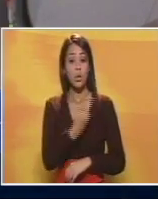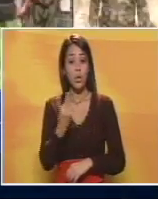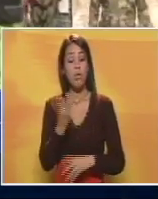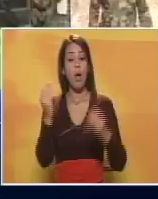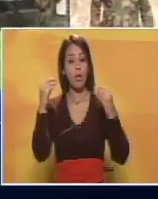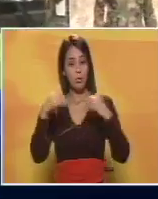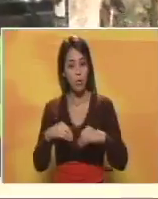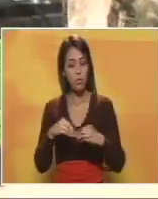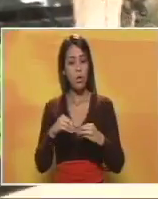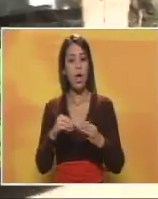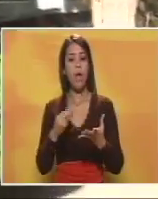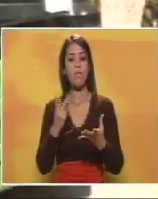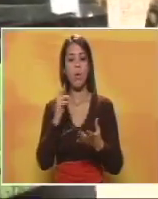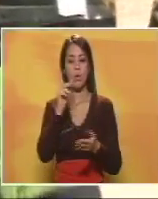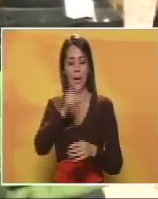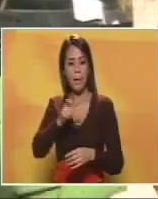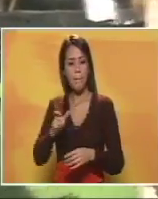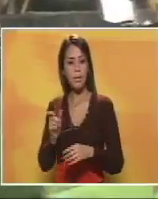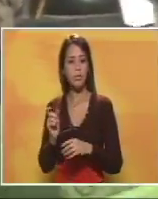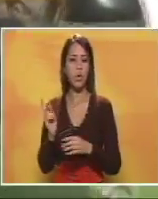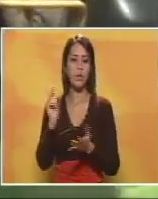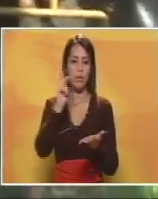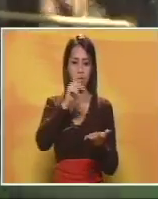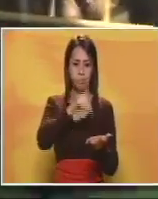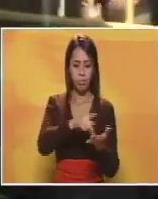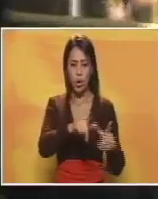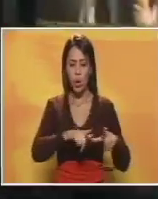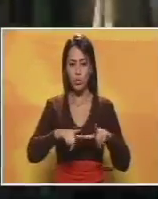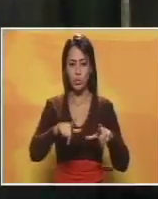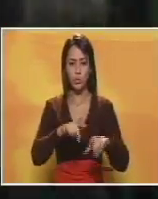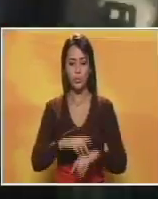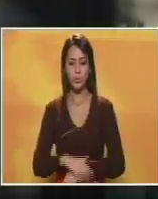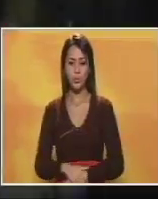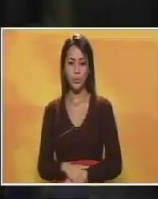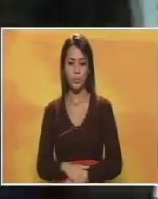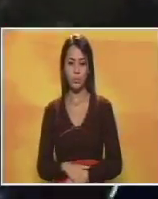la salida de personas a zonas del noreste de Alepo.